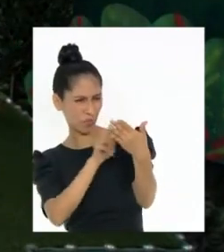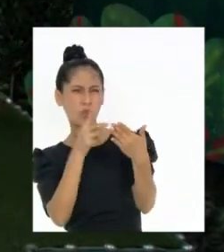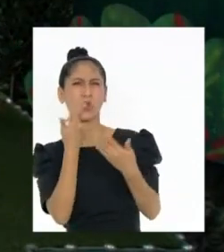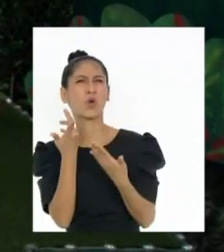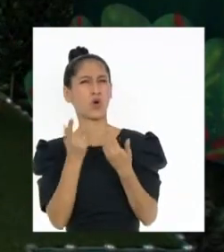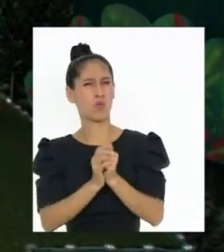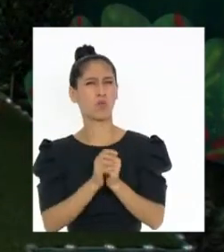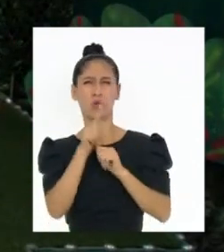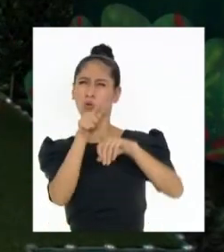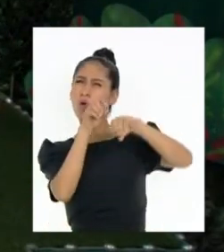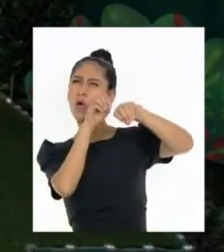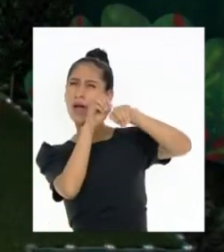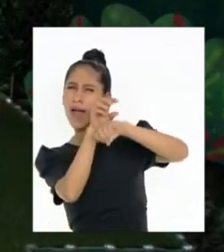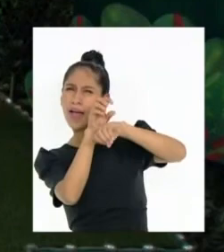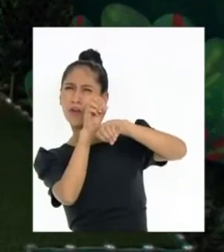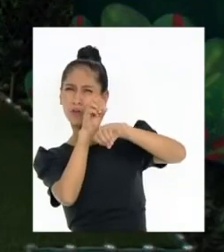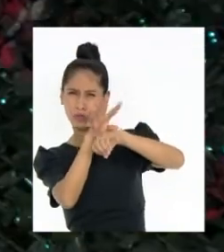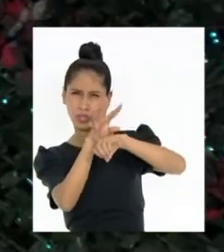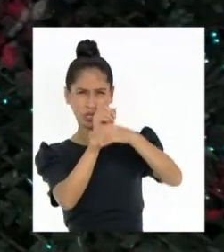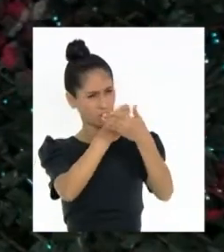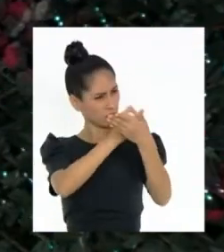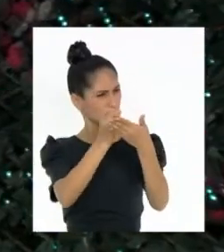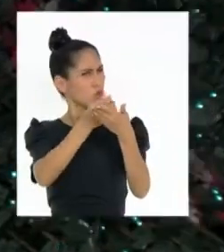construyen recomendaciones de forma escrita.